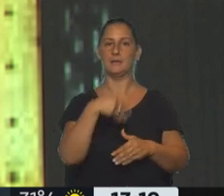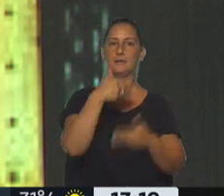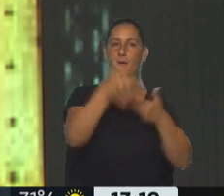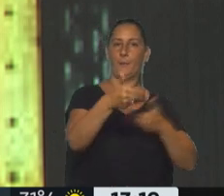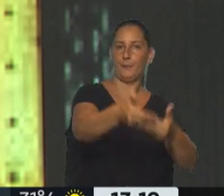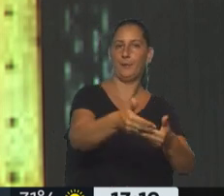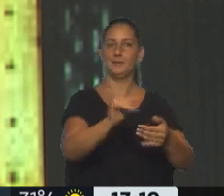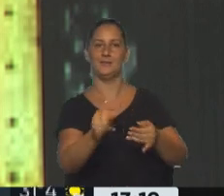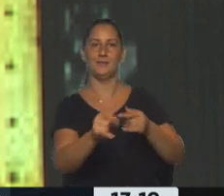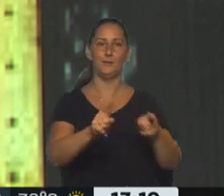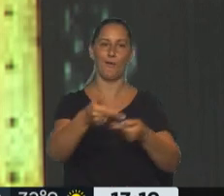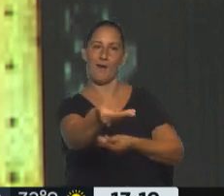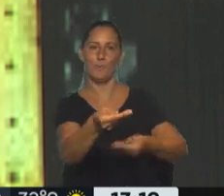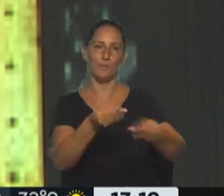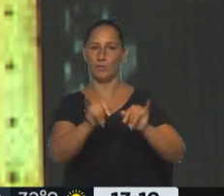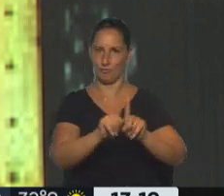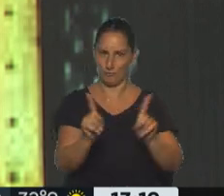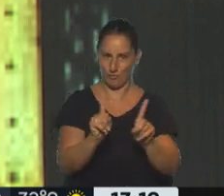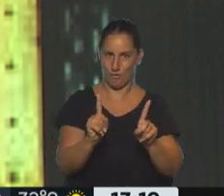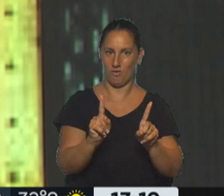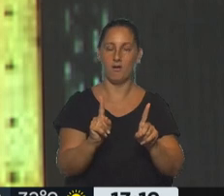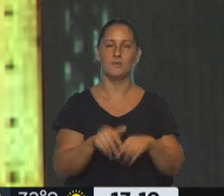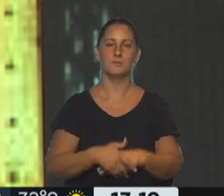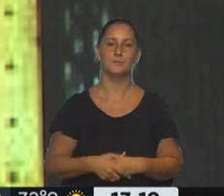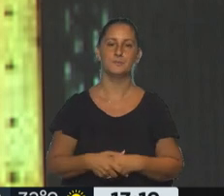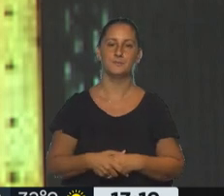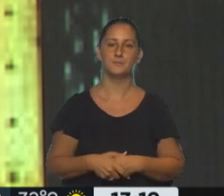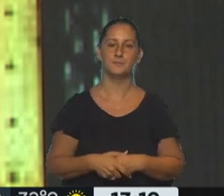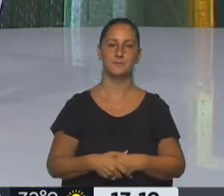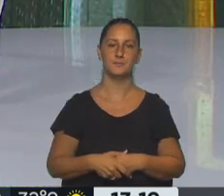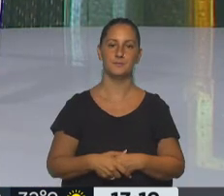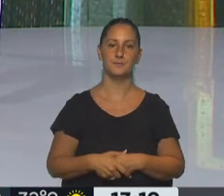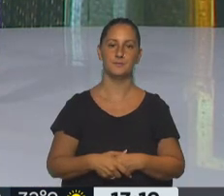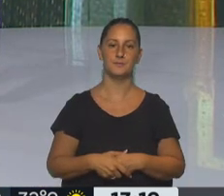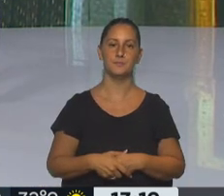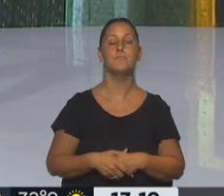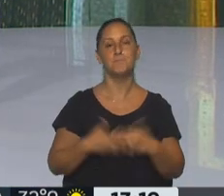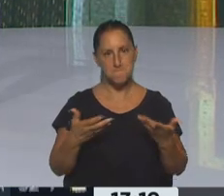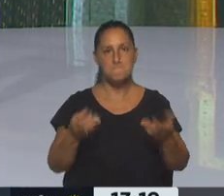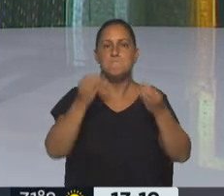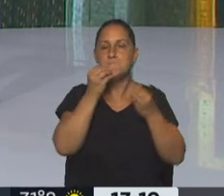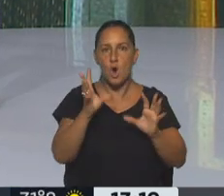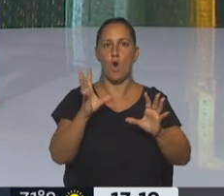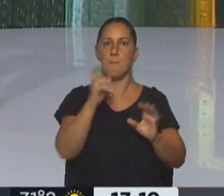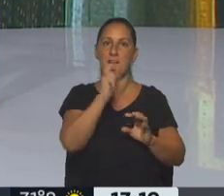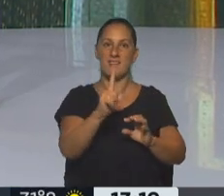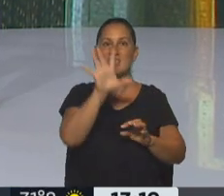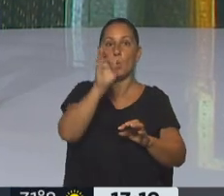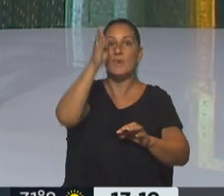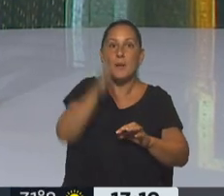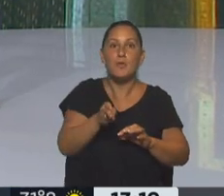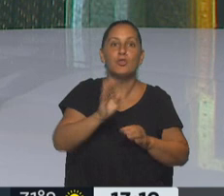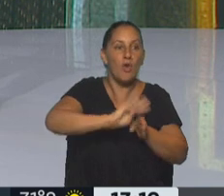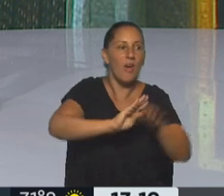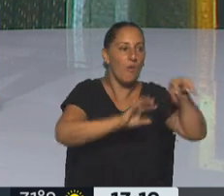que juegan o no juegan al canje es decir que aparecen o no aparecen es bastante más sencillo cuando el 50% es